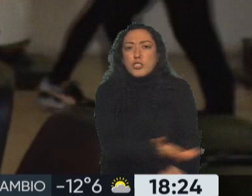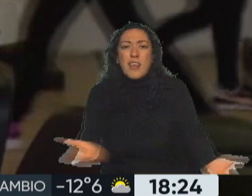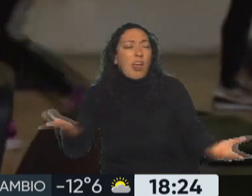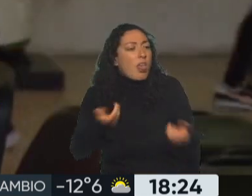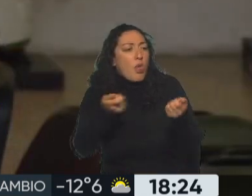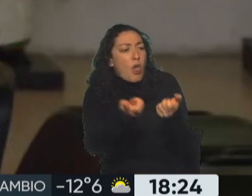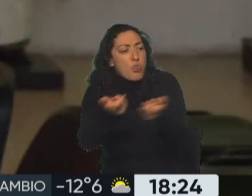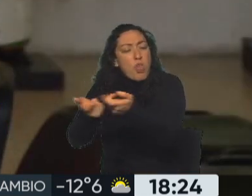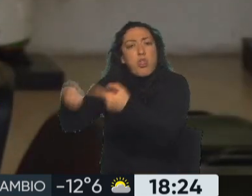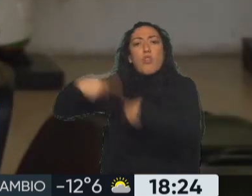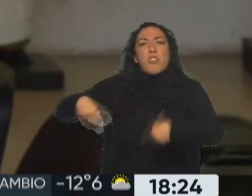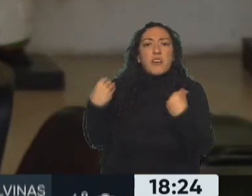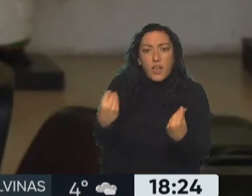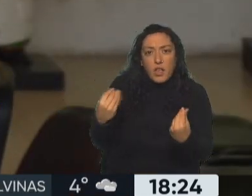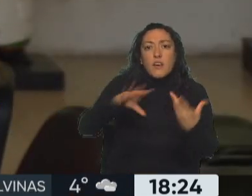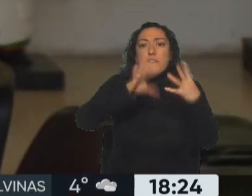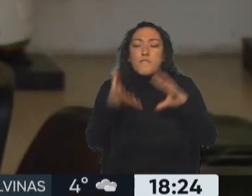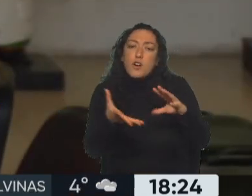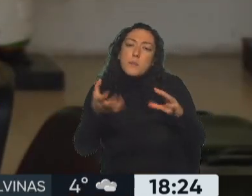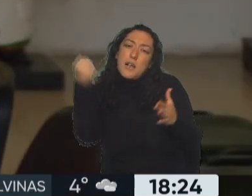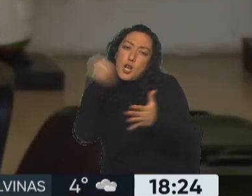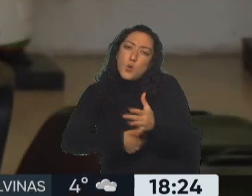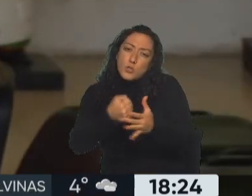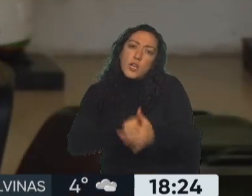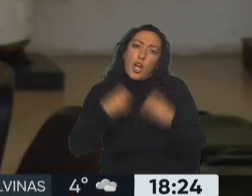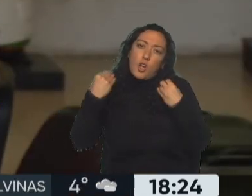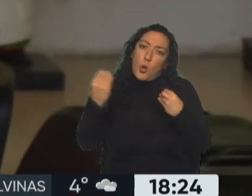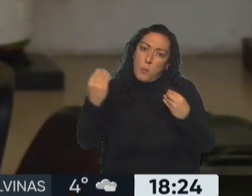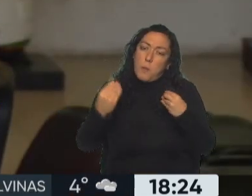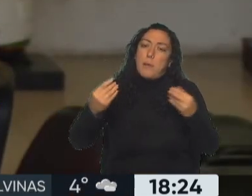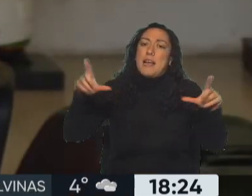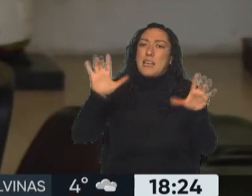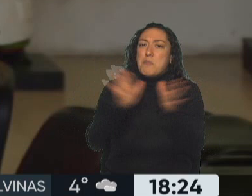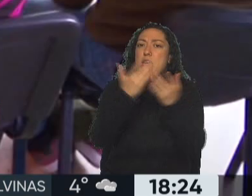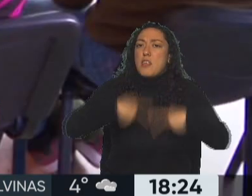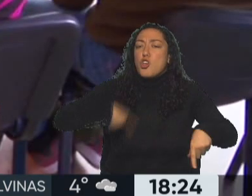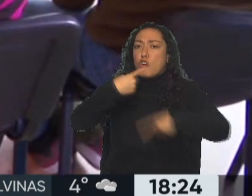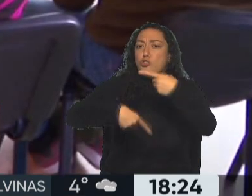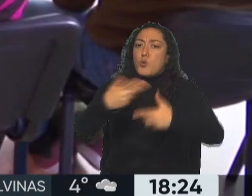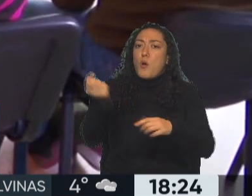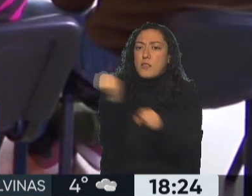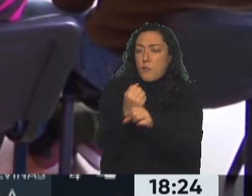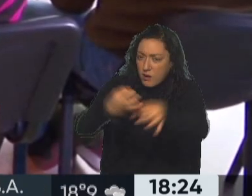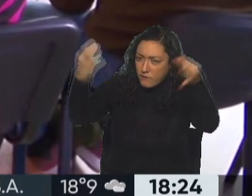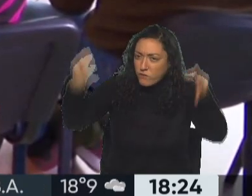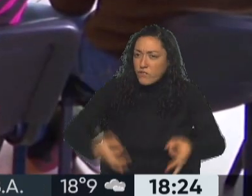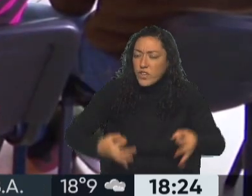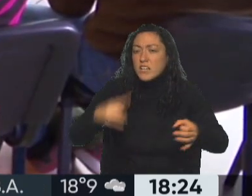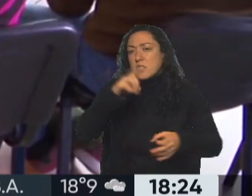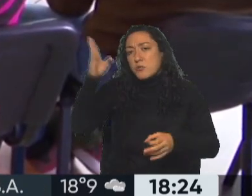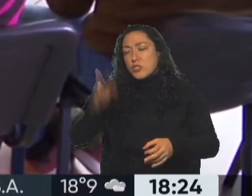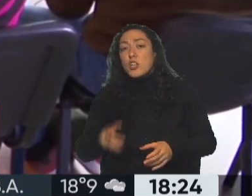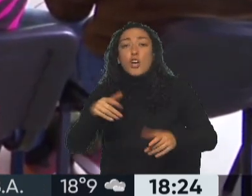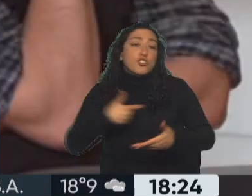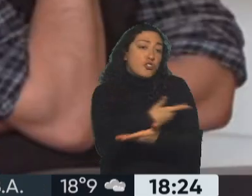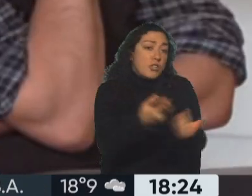en qué condiciones se pelean para que esos canales públicos funcionen operativamente, plenamente y le den a la sociedad